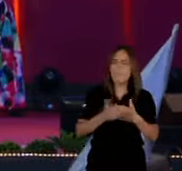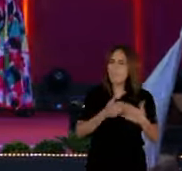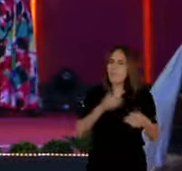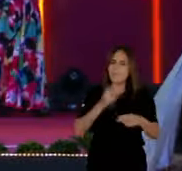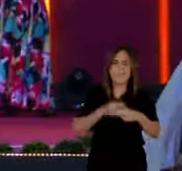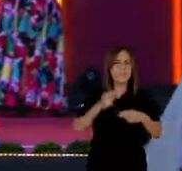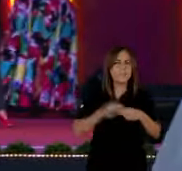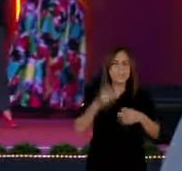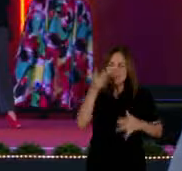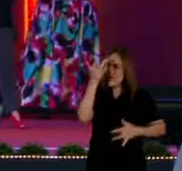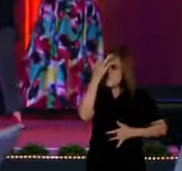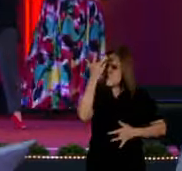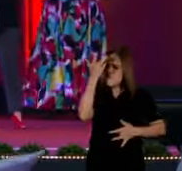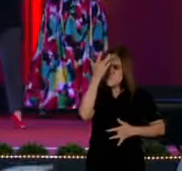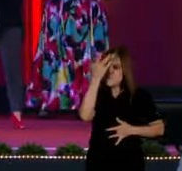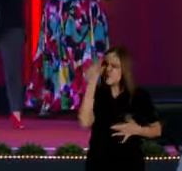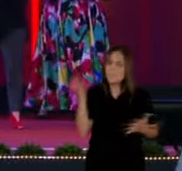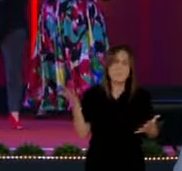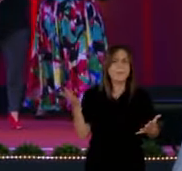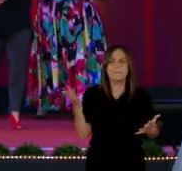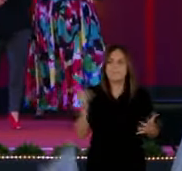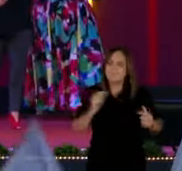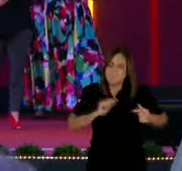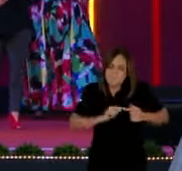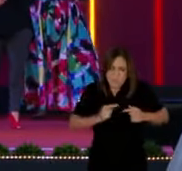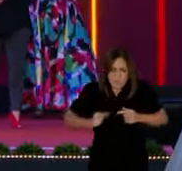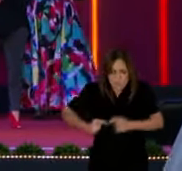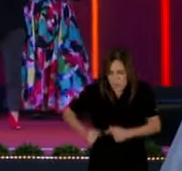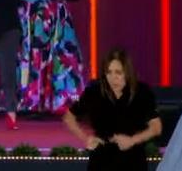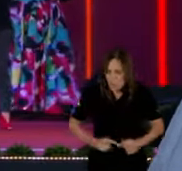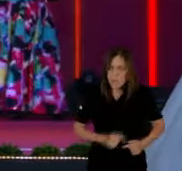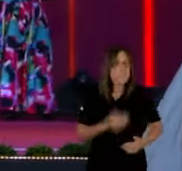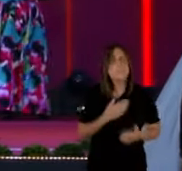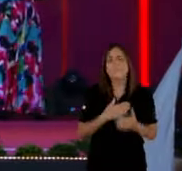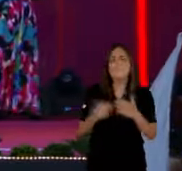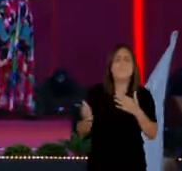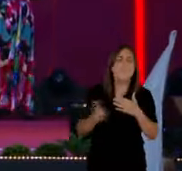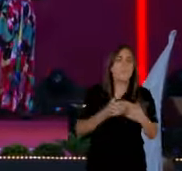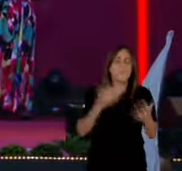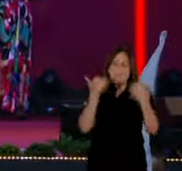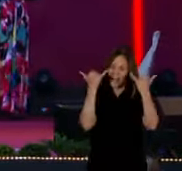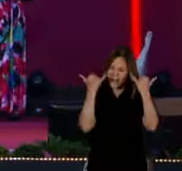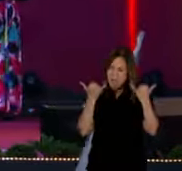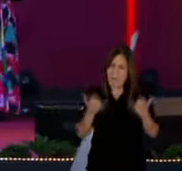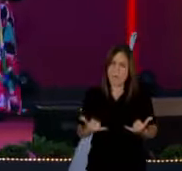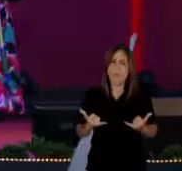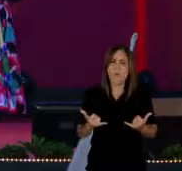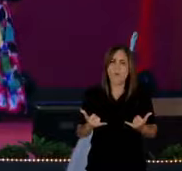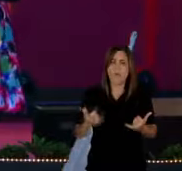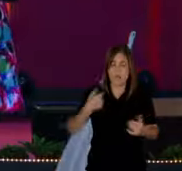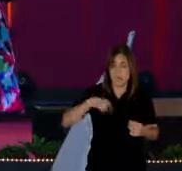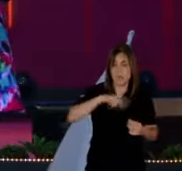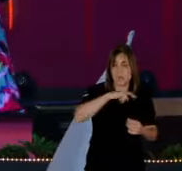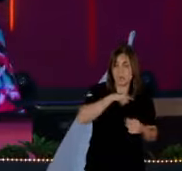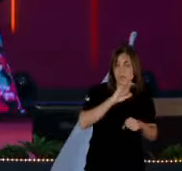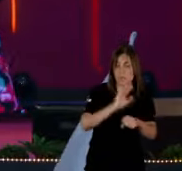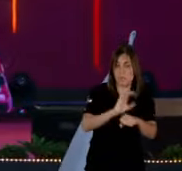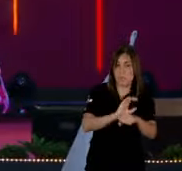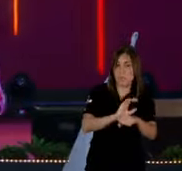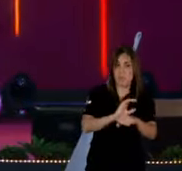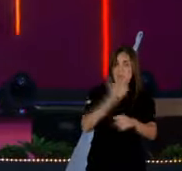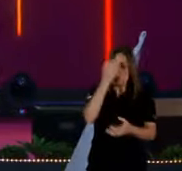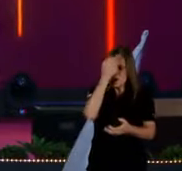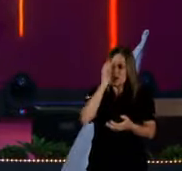la enfermedad, la condición, los dolores. Ahora mismo aquí hay un pueblo que está creyendo que